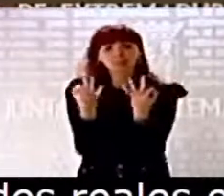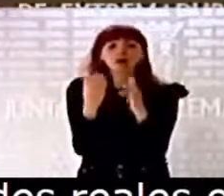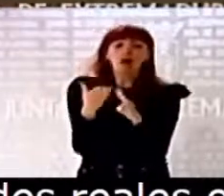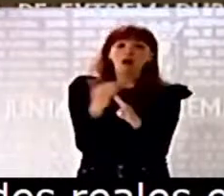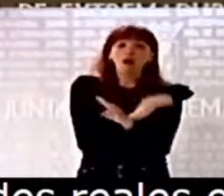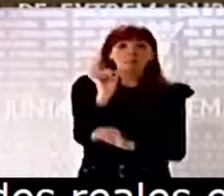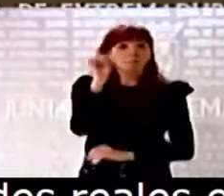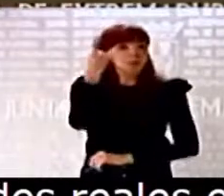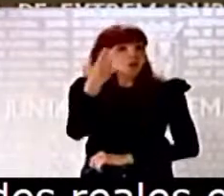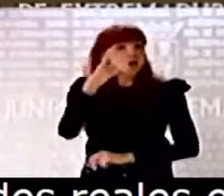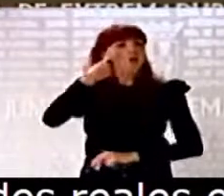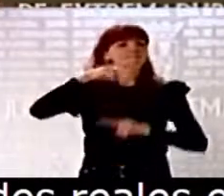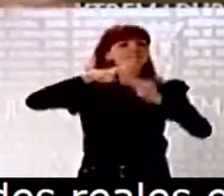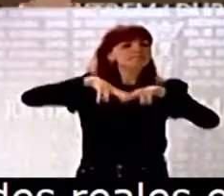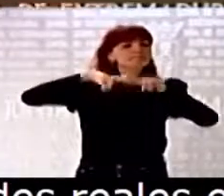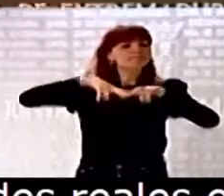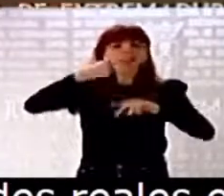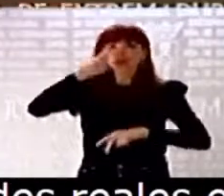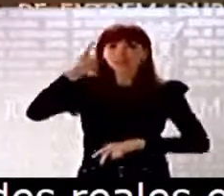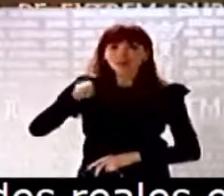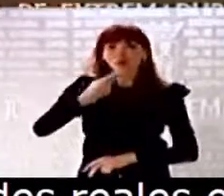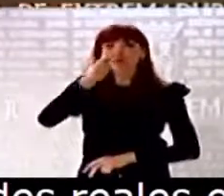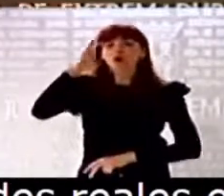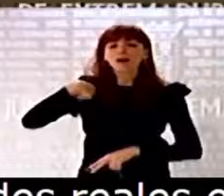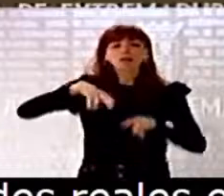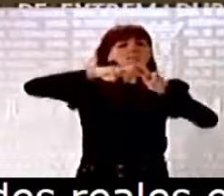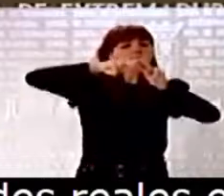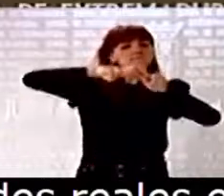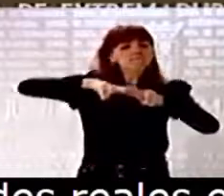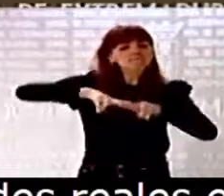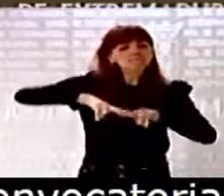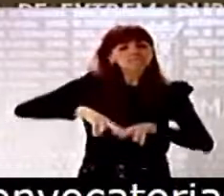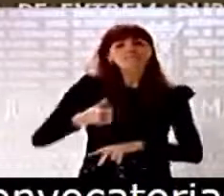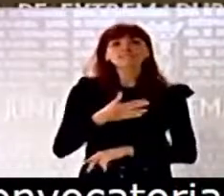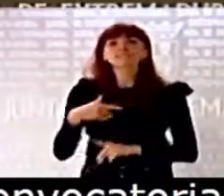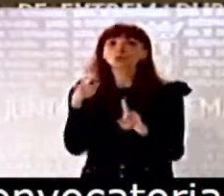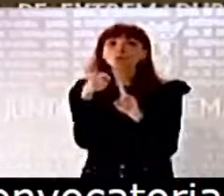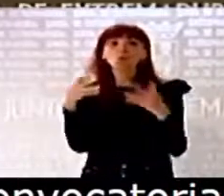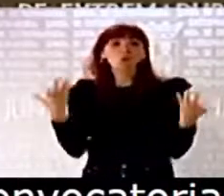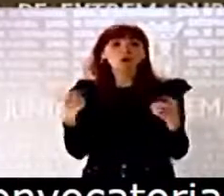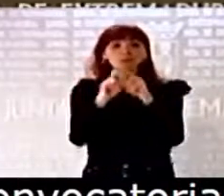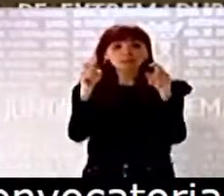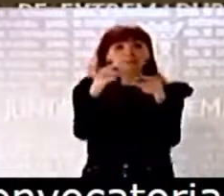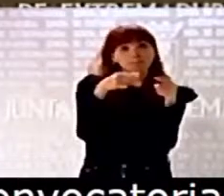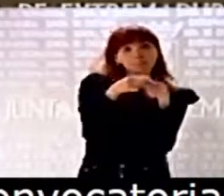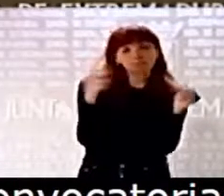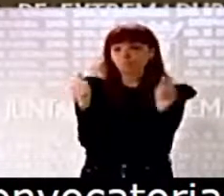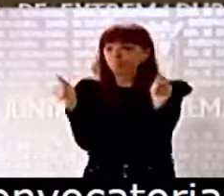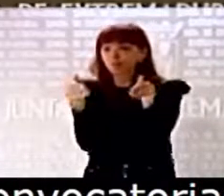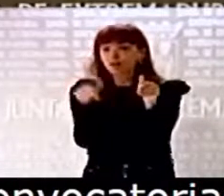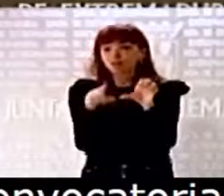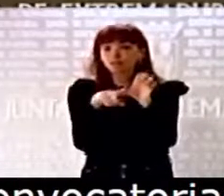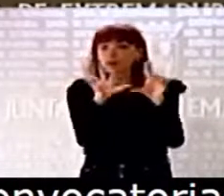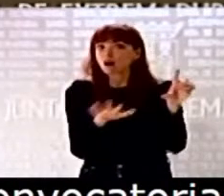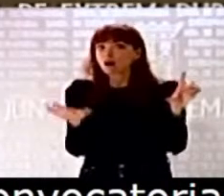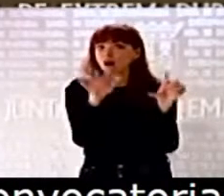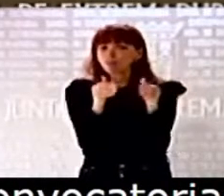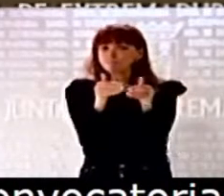ido las 2 convocatorias previas y llegar a cuantas más empresas, pequeñas y medianas empresas,